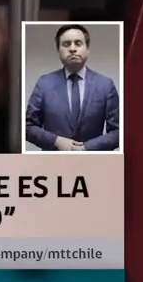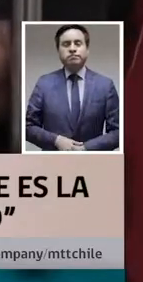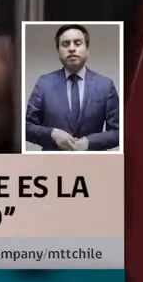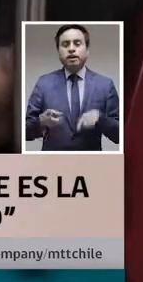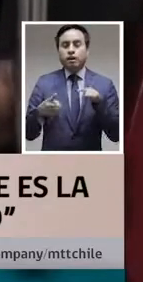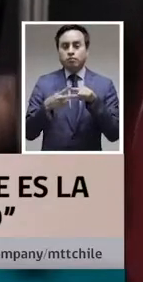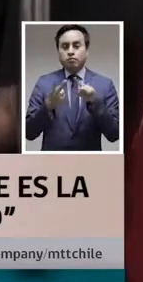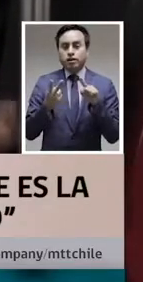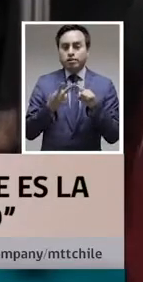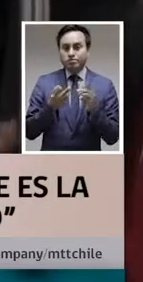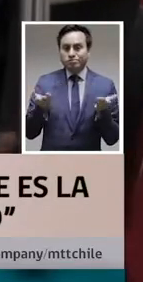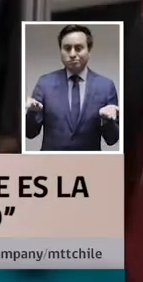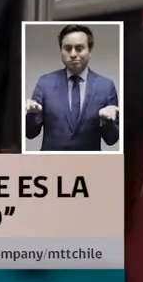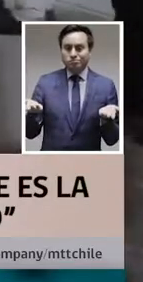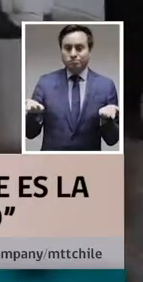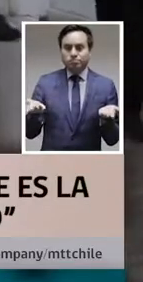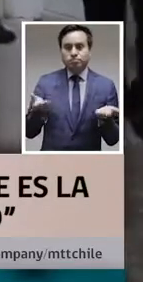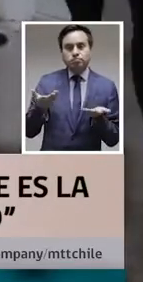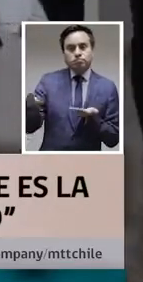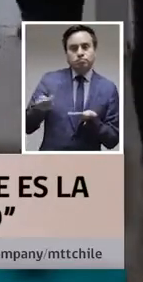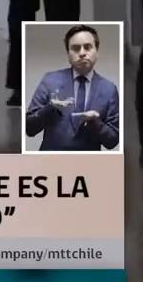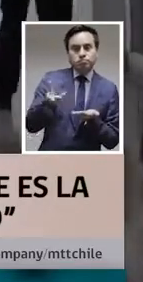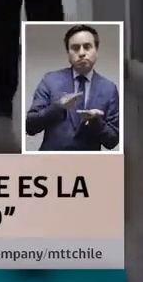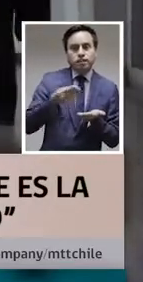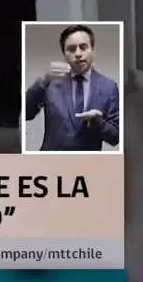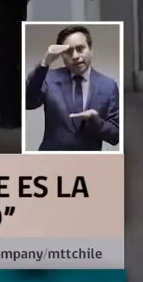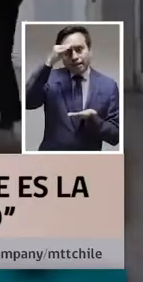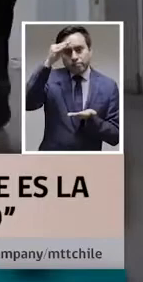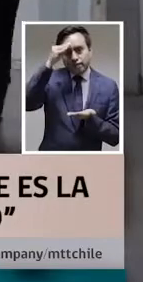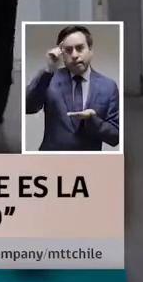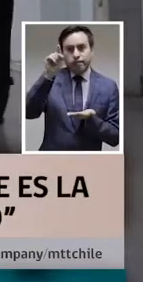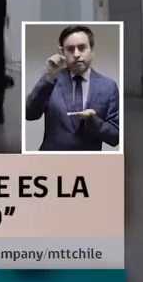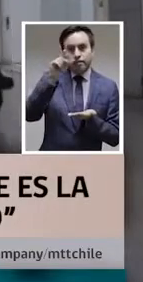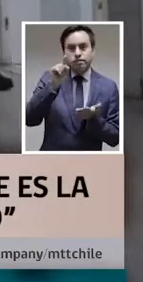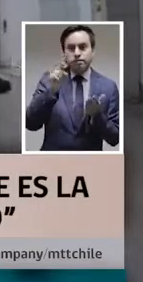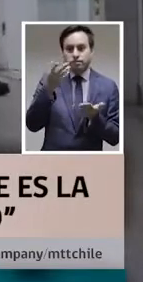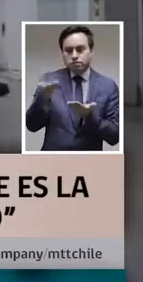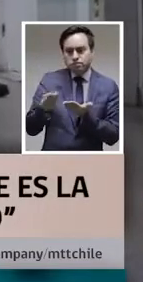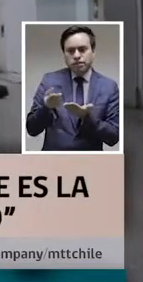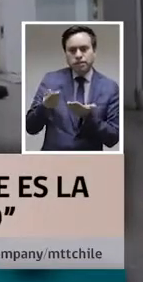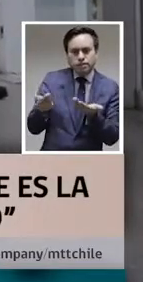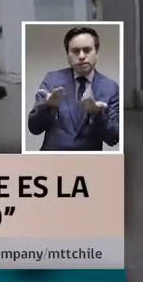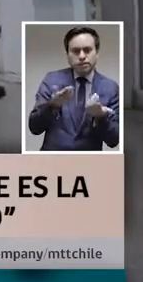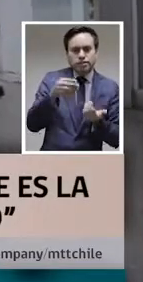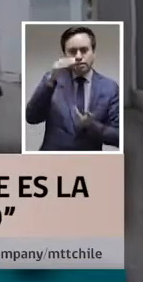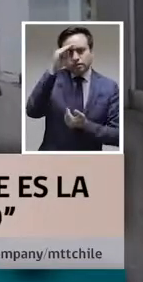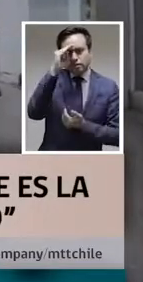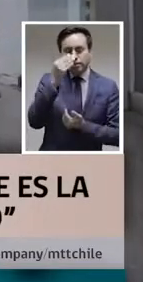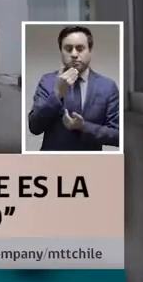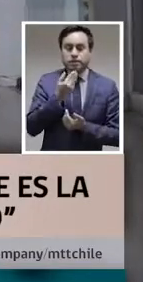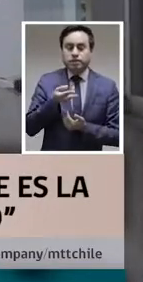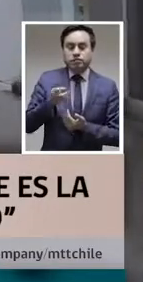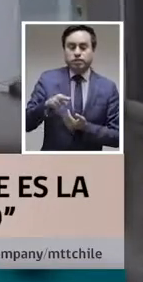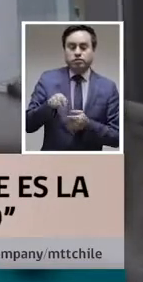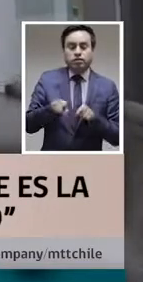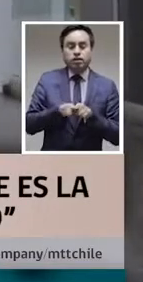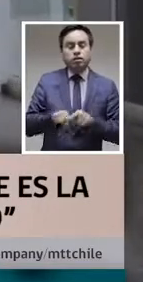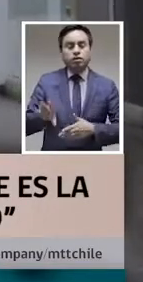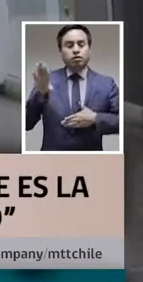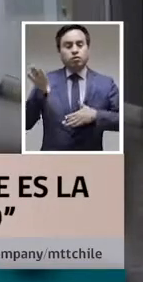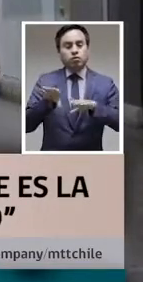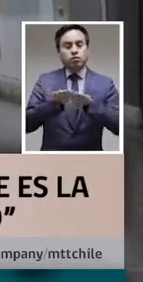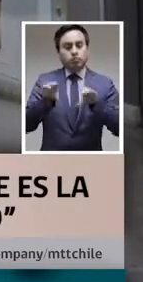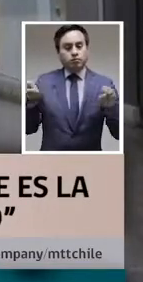ambos casos hemos recogido experiencia, en ambos casos hemos reforzado nuestro